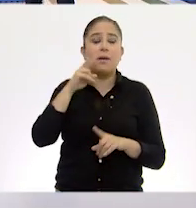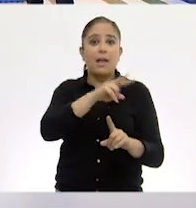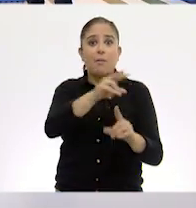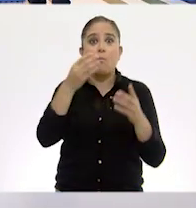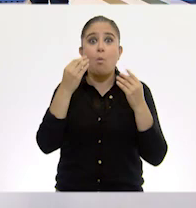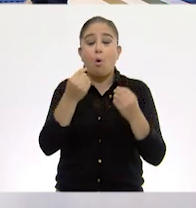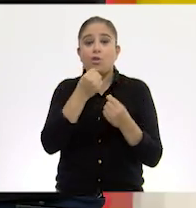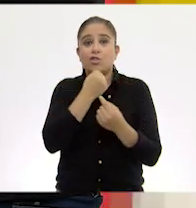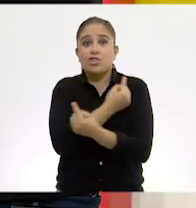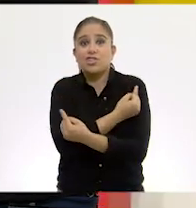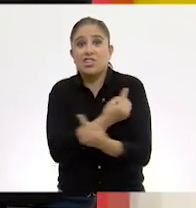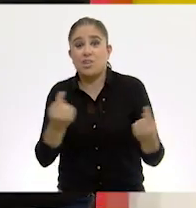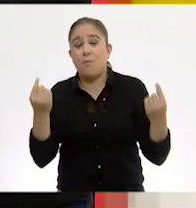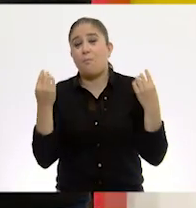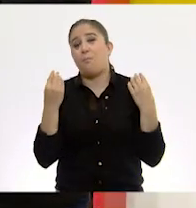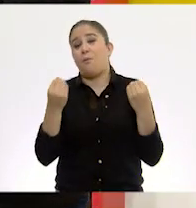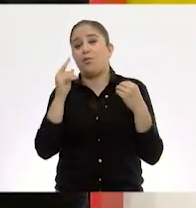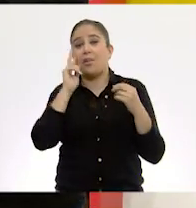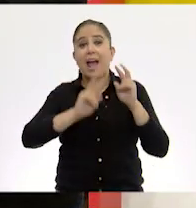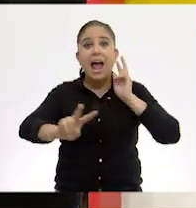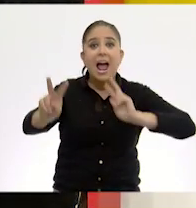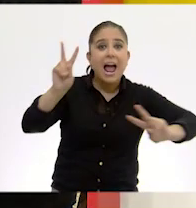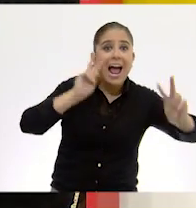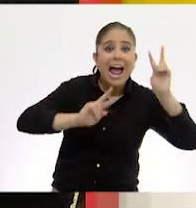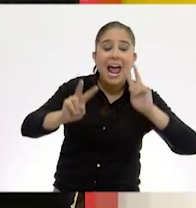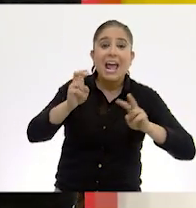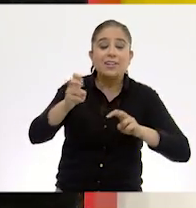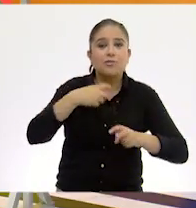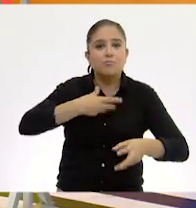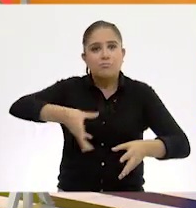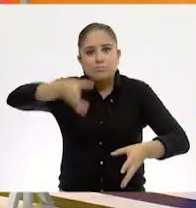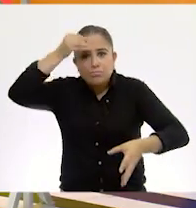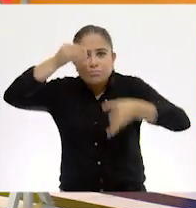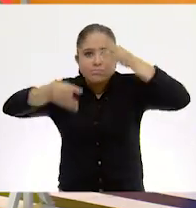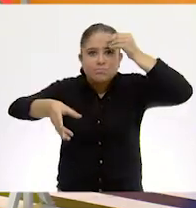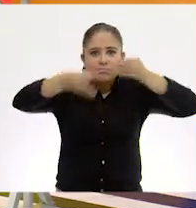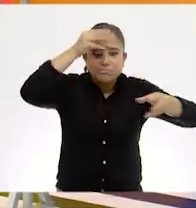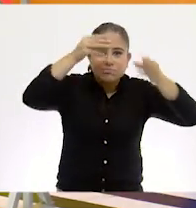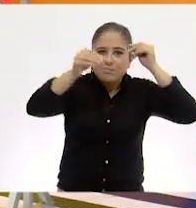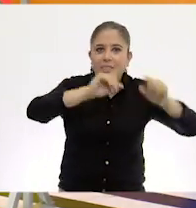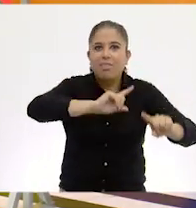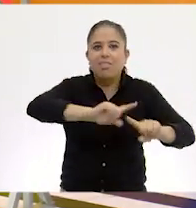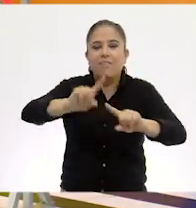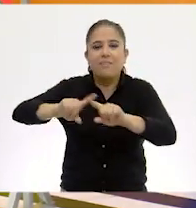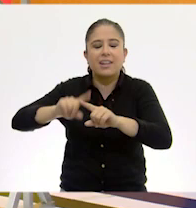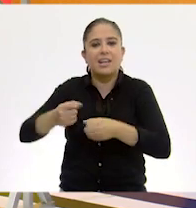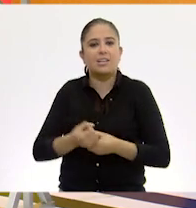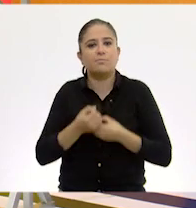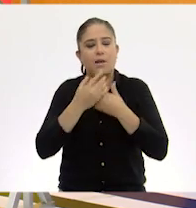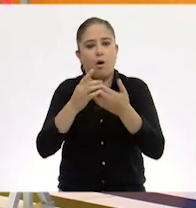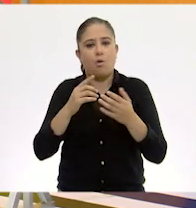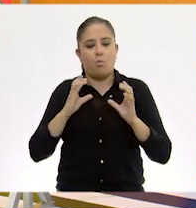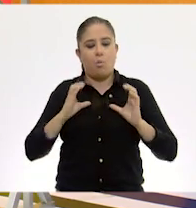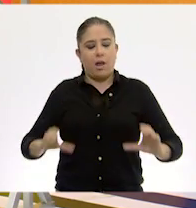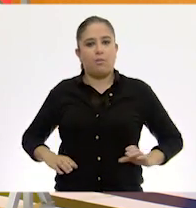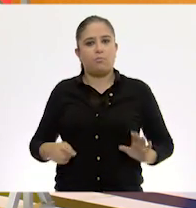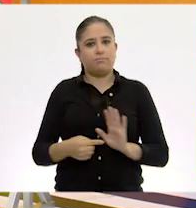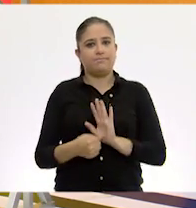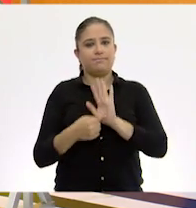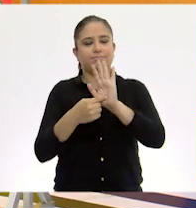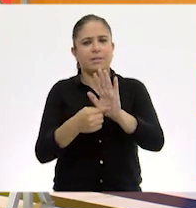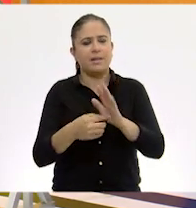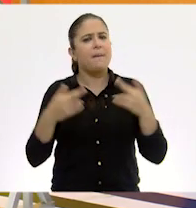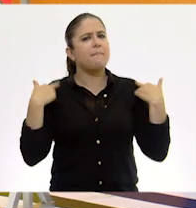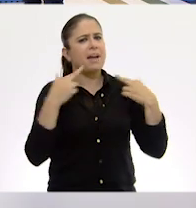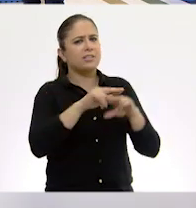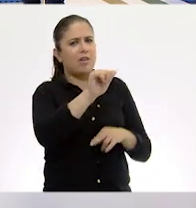muchas niñas, muchos niños. Así que siempre fue aprender distintas maneras de mover y expresar mi cuerpo. Profesor Alex, ¿me